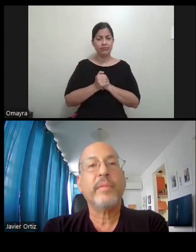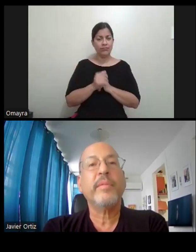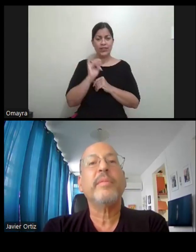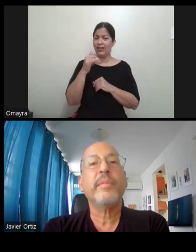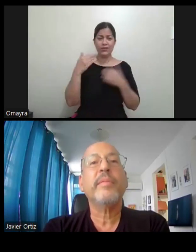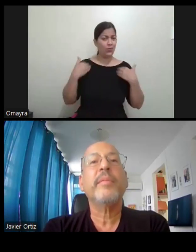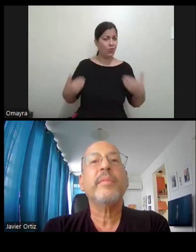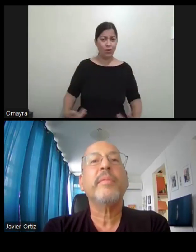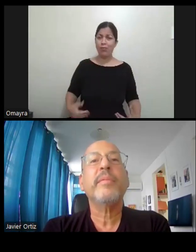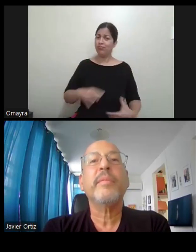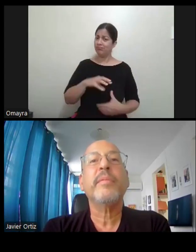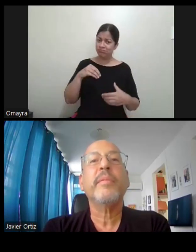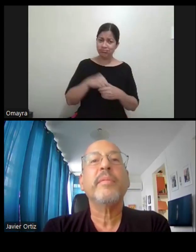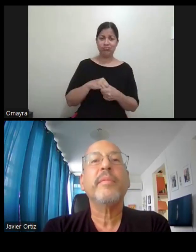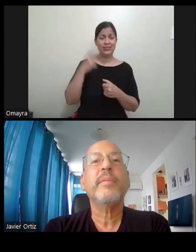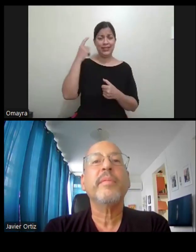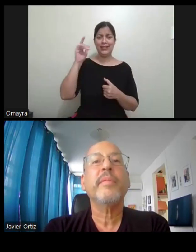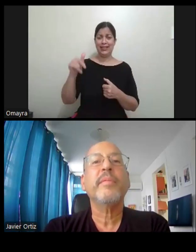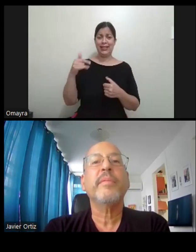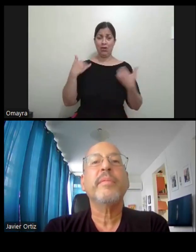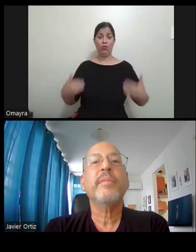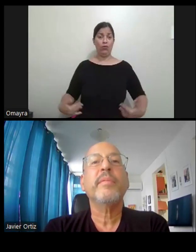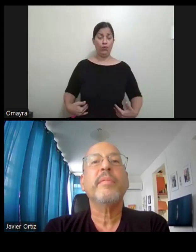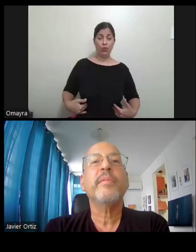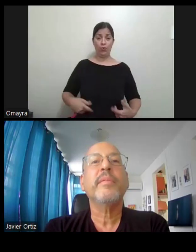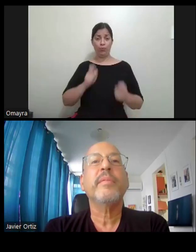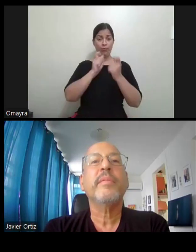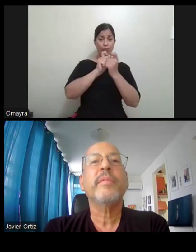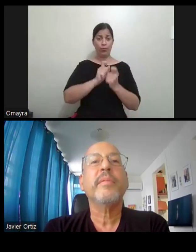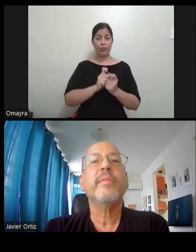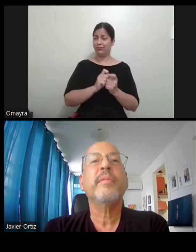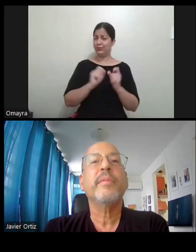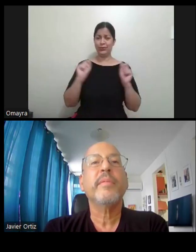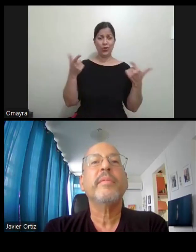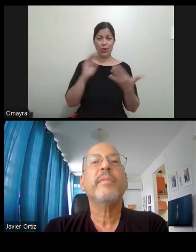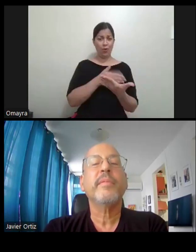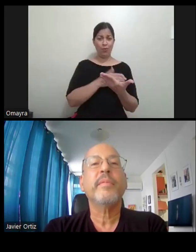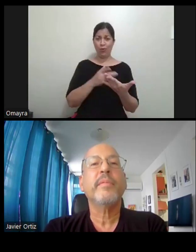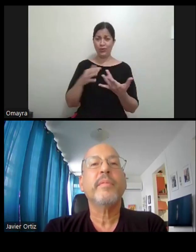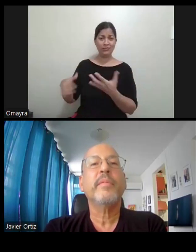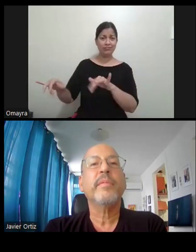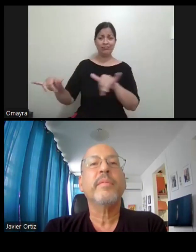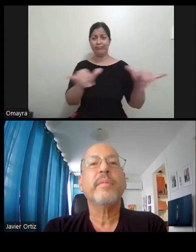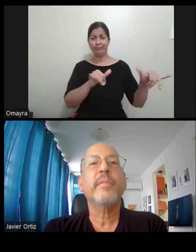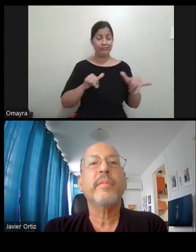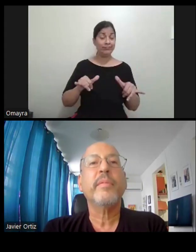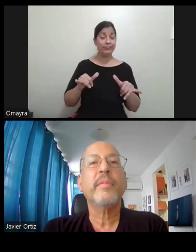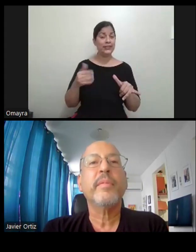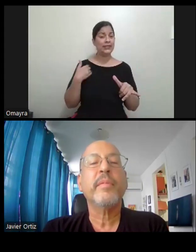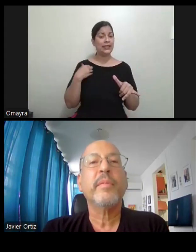que estar en una postura particular y todos los instrumentos tienen su truco y